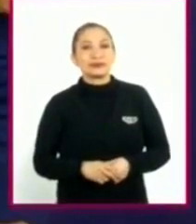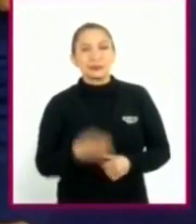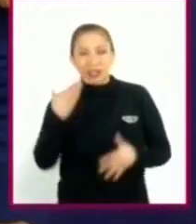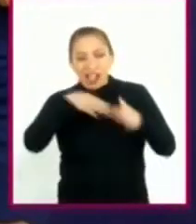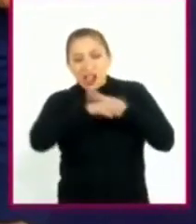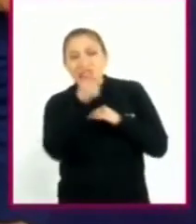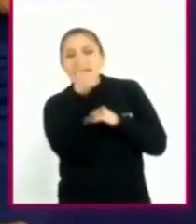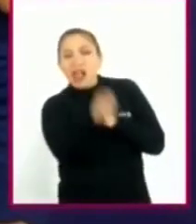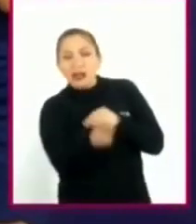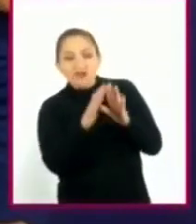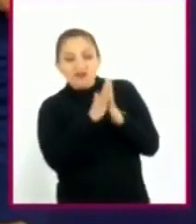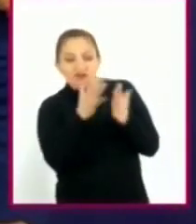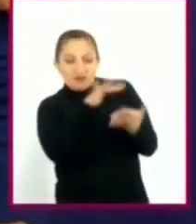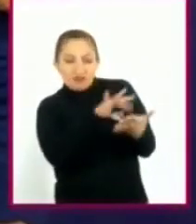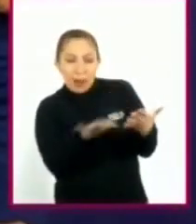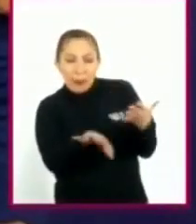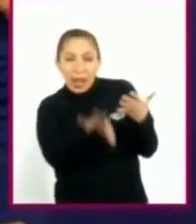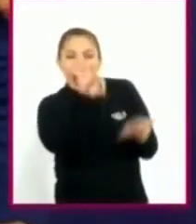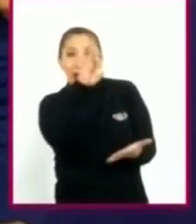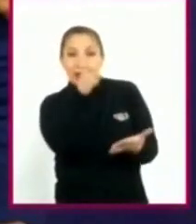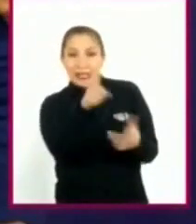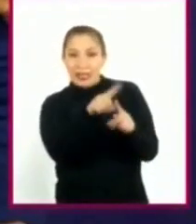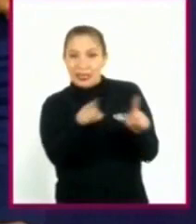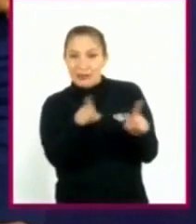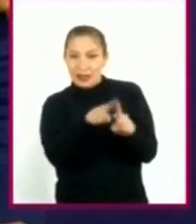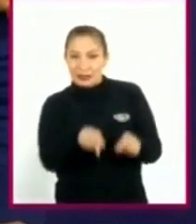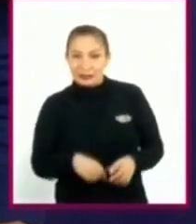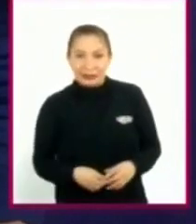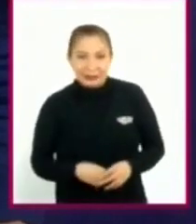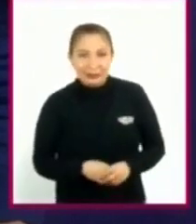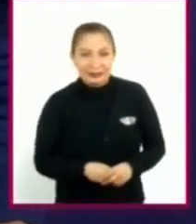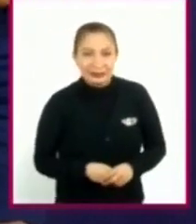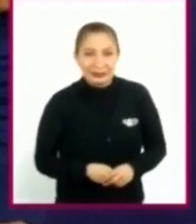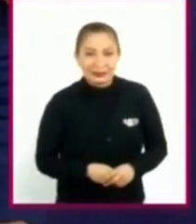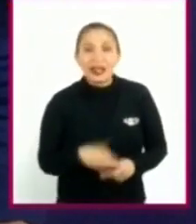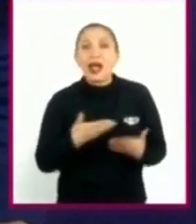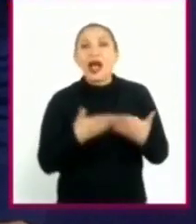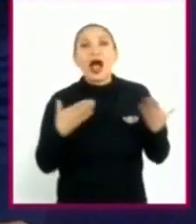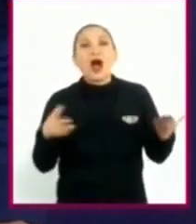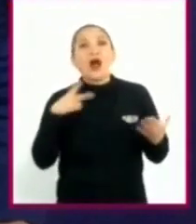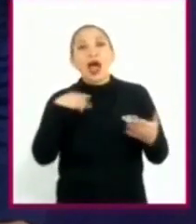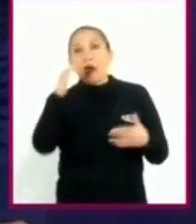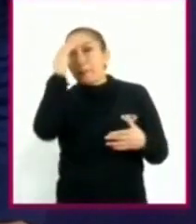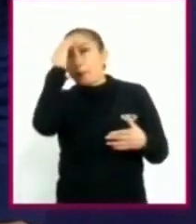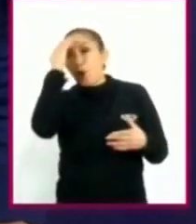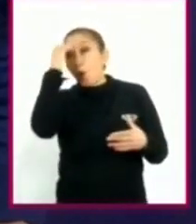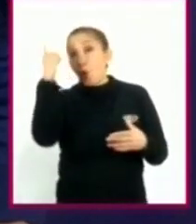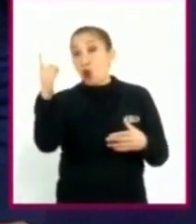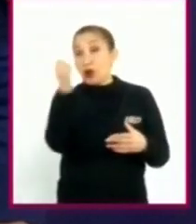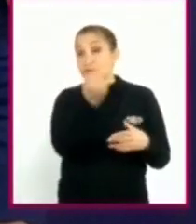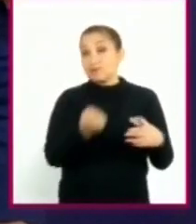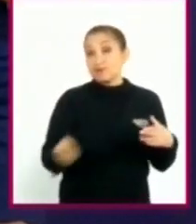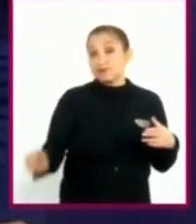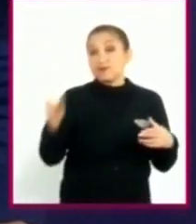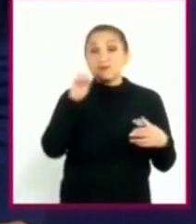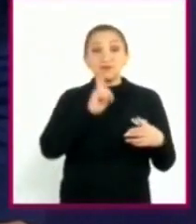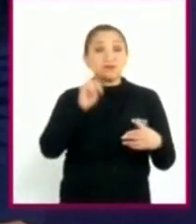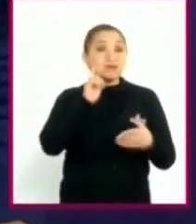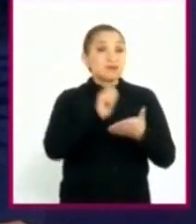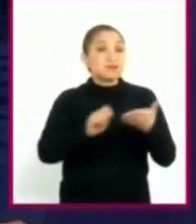Adentrémonos a la literatura para encontrar estas variantes. Vamos ahora a conocer a una de las grandes